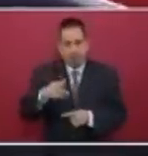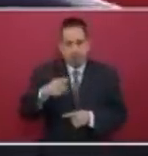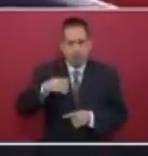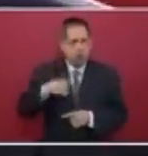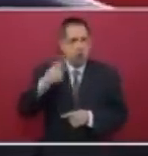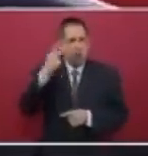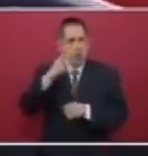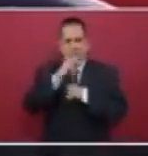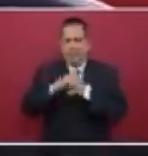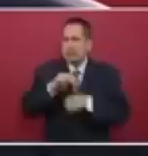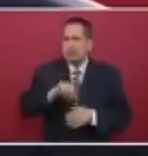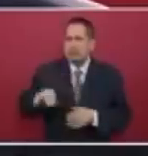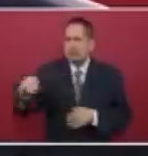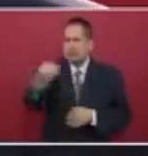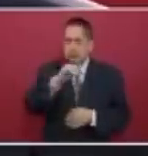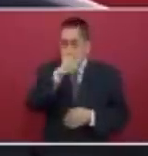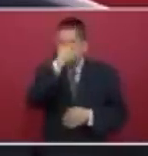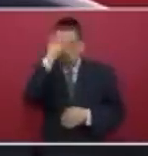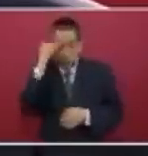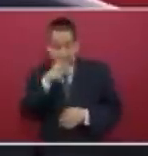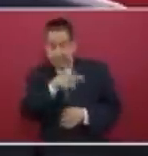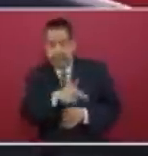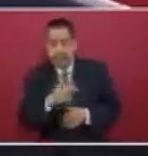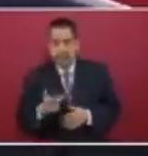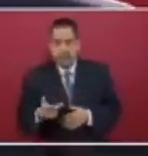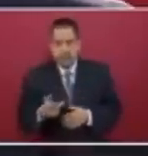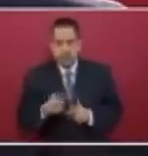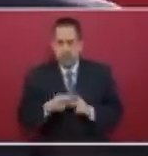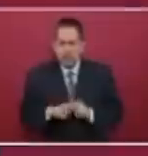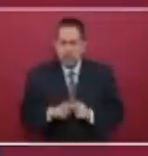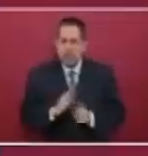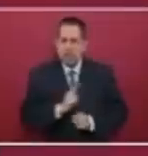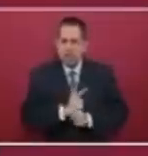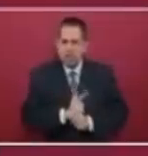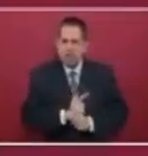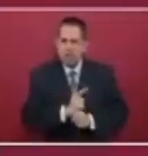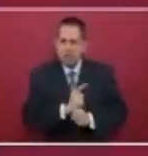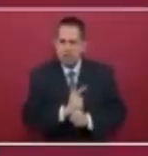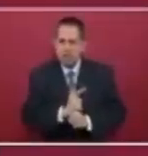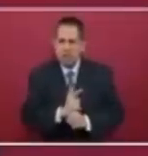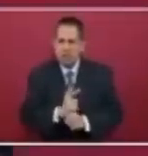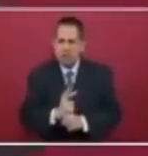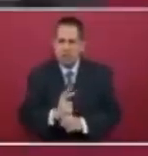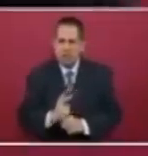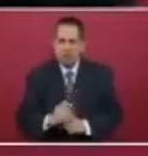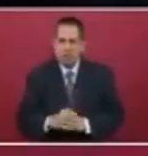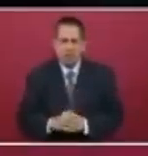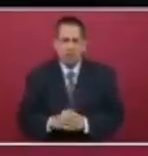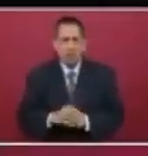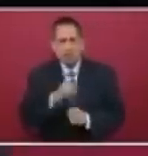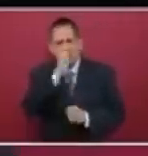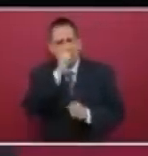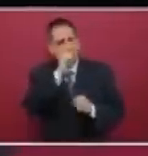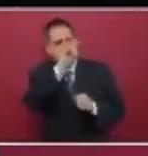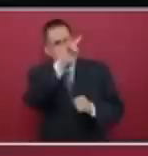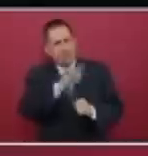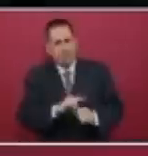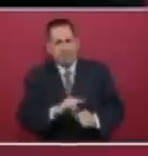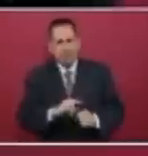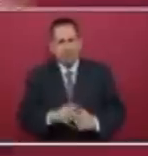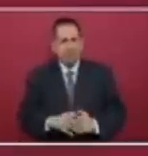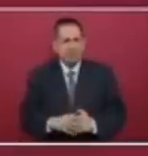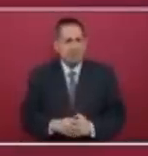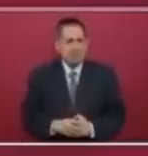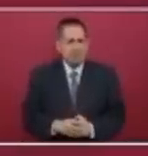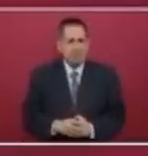país y todo pero empecé a notar los mantas bien